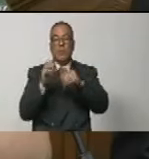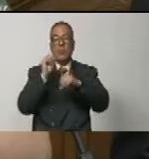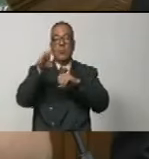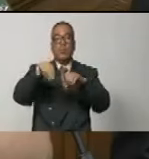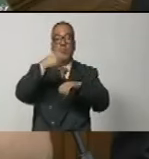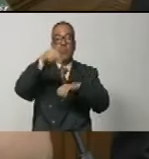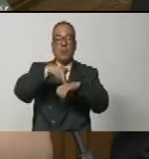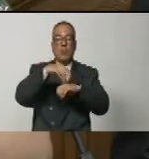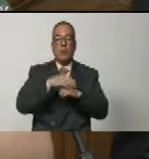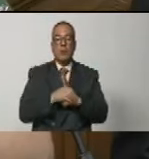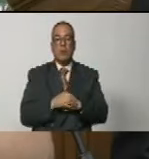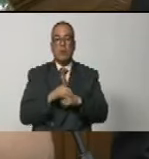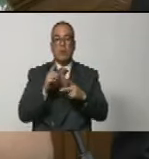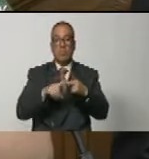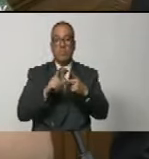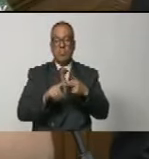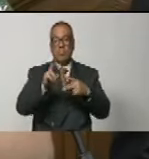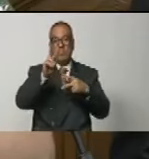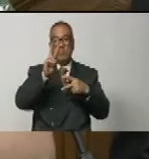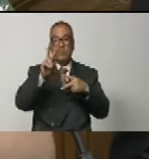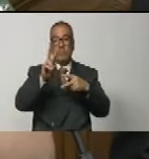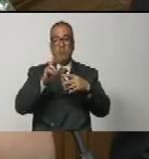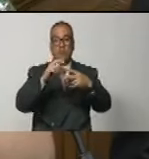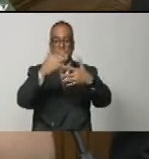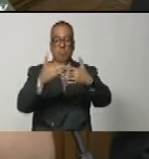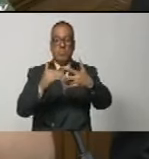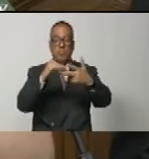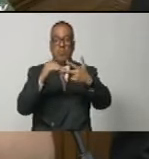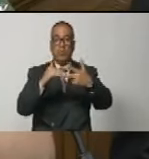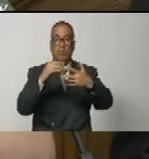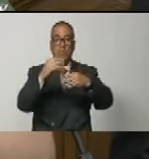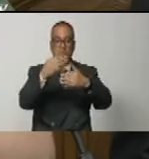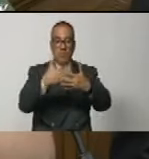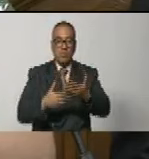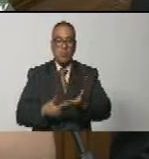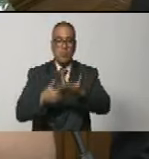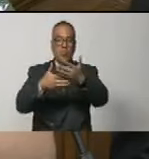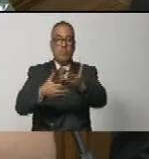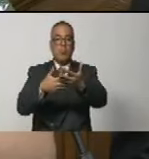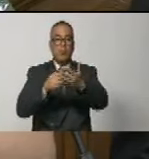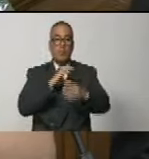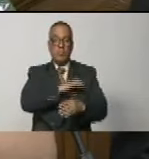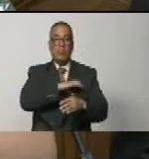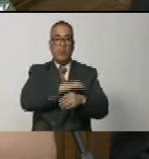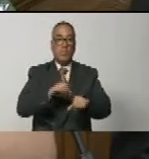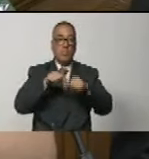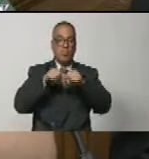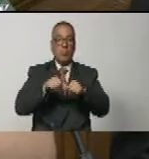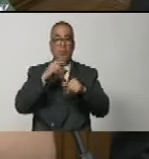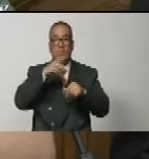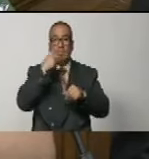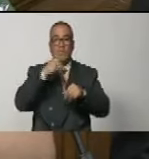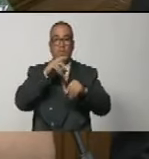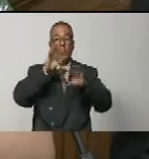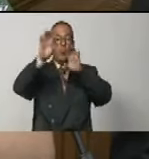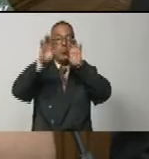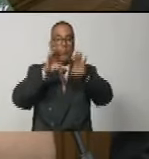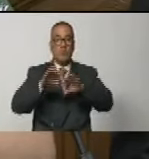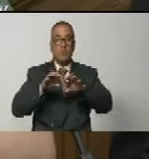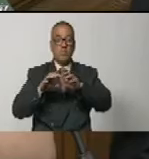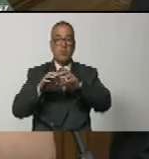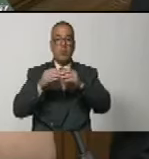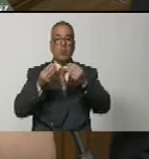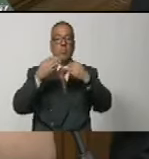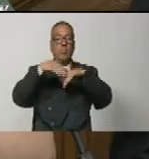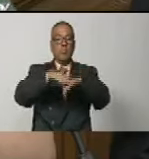de Debates de la Asamblea Nacional. Punto número dos, considerar el informe presentado por la Comisión Permanente Política Exterior,